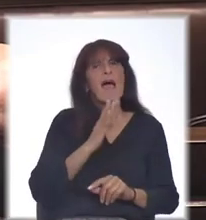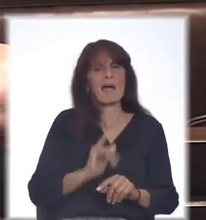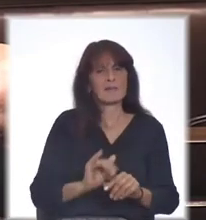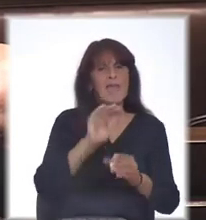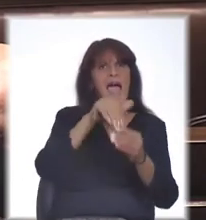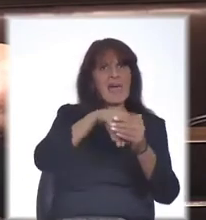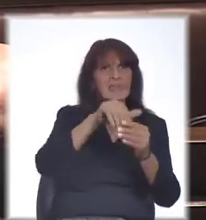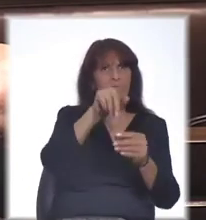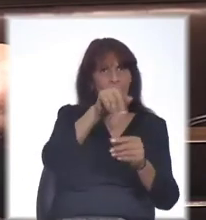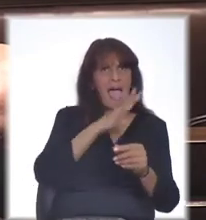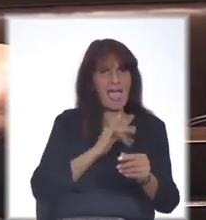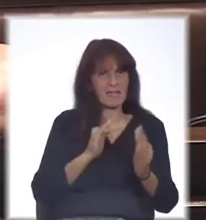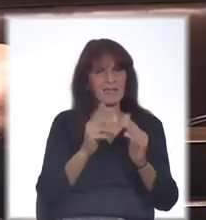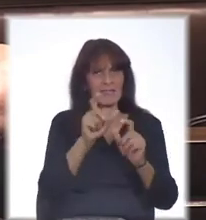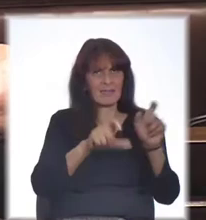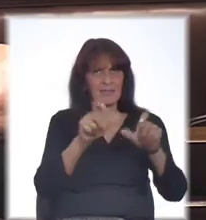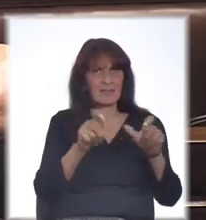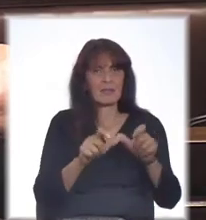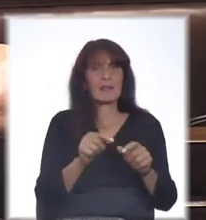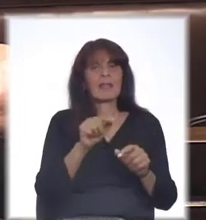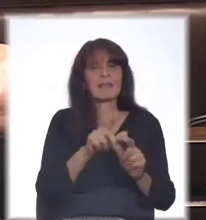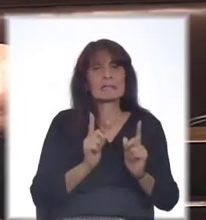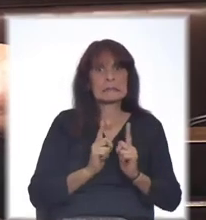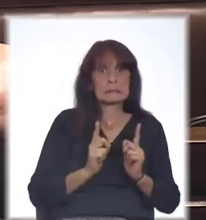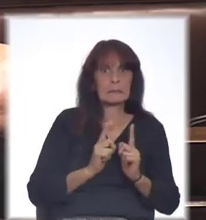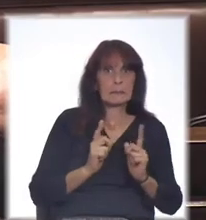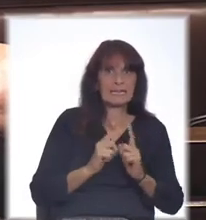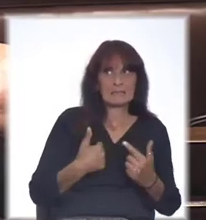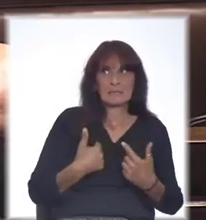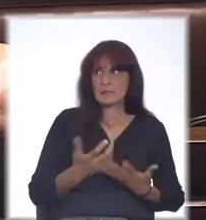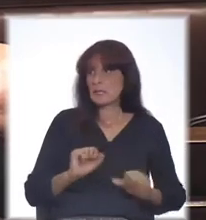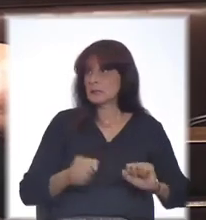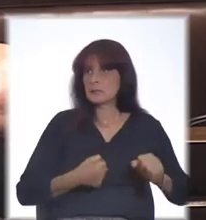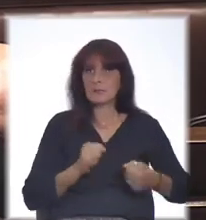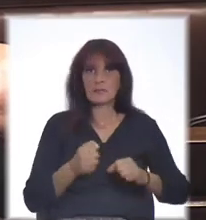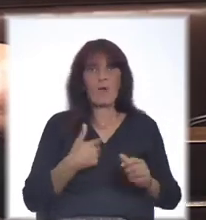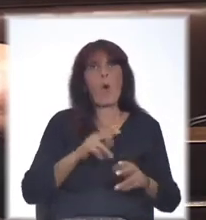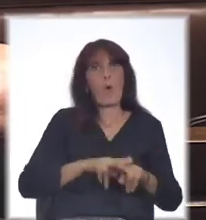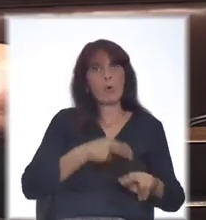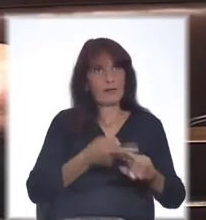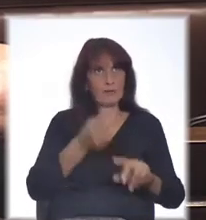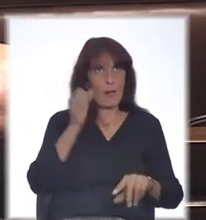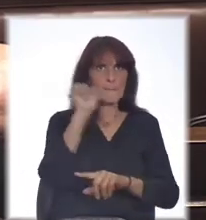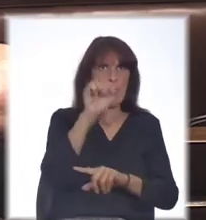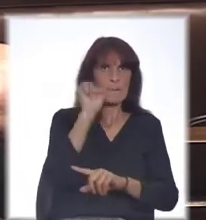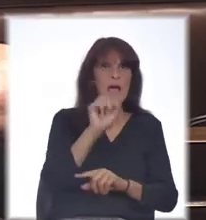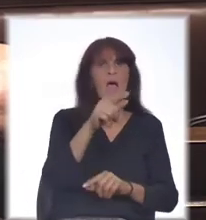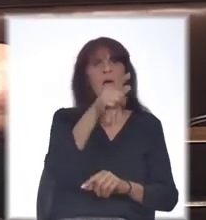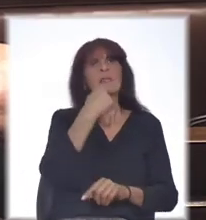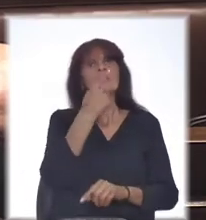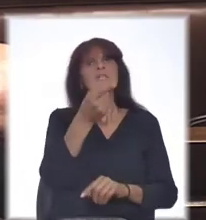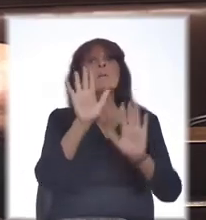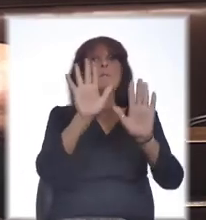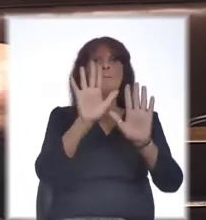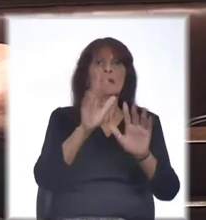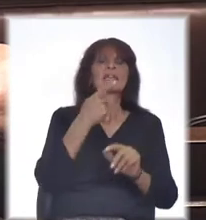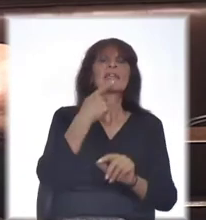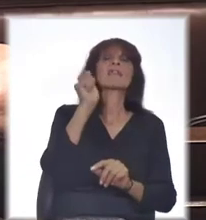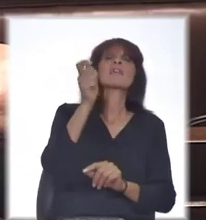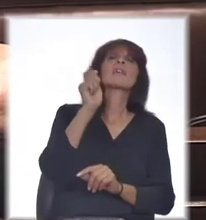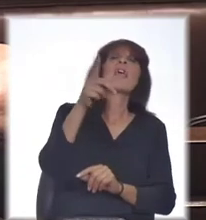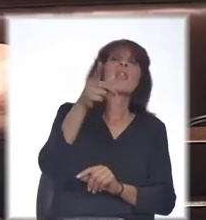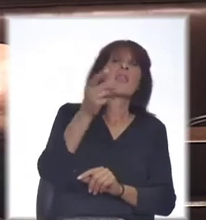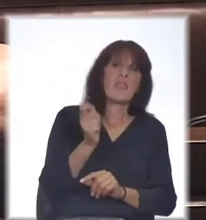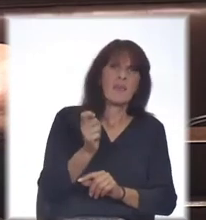gente dentro. Esos segundos de espera siempre despertaban nervios, así que volví a golpear. «Ya va, ¿quién es?», preguntó una voz grave que